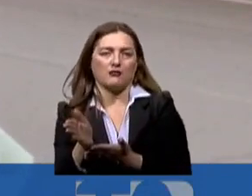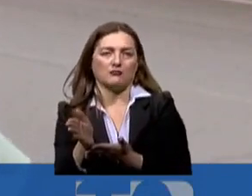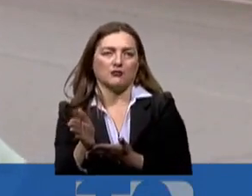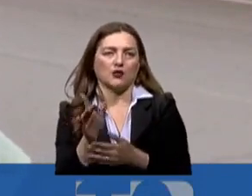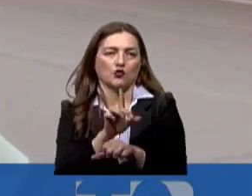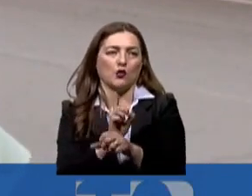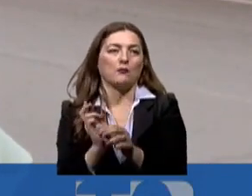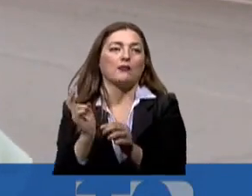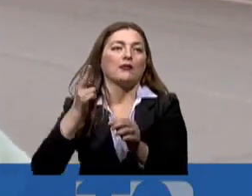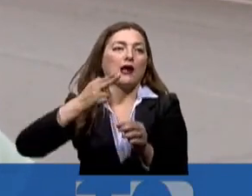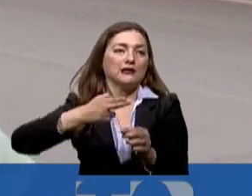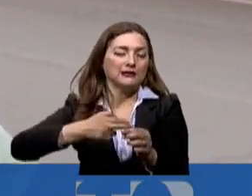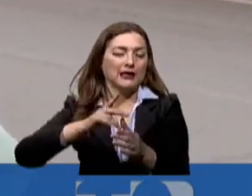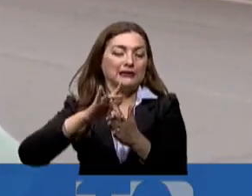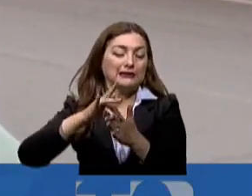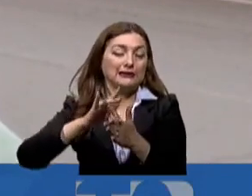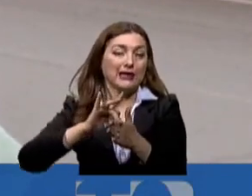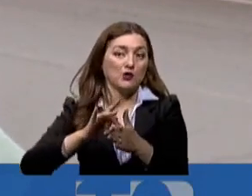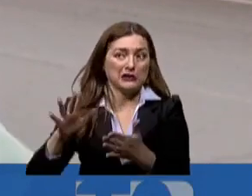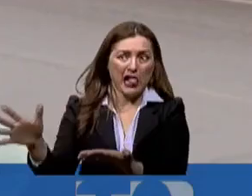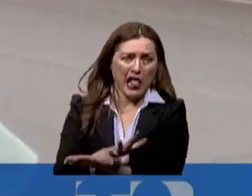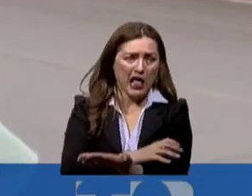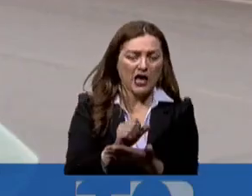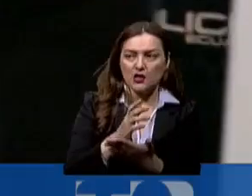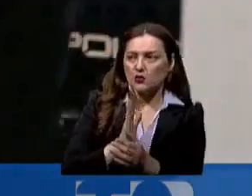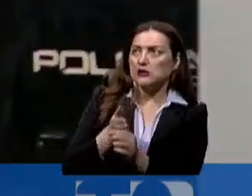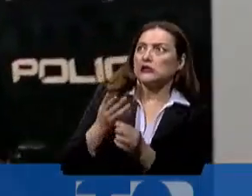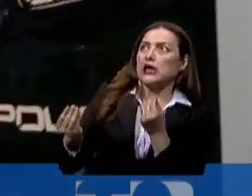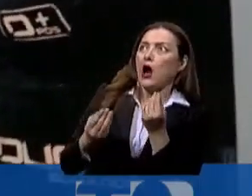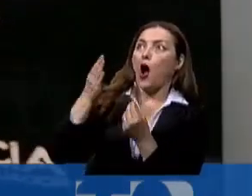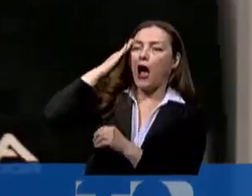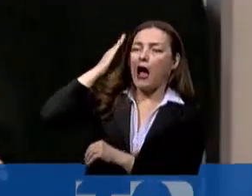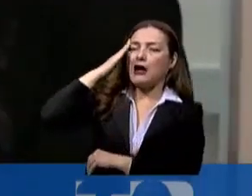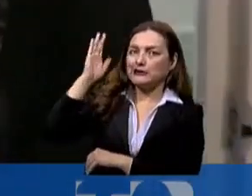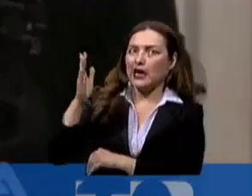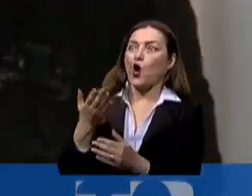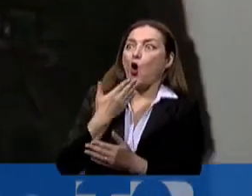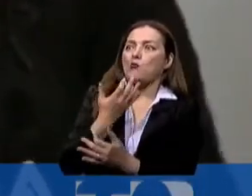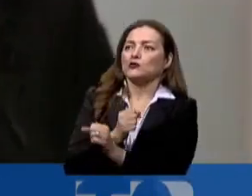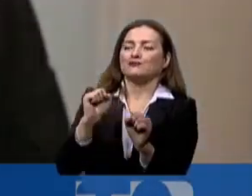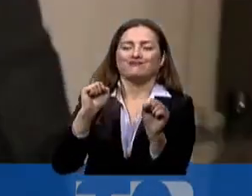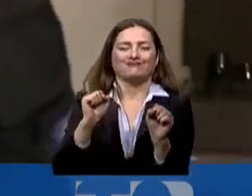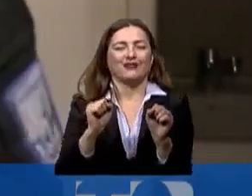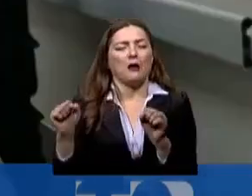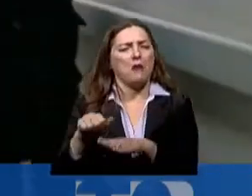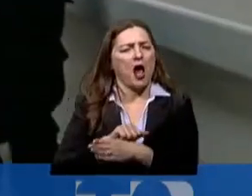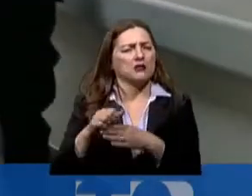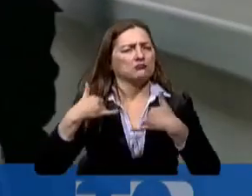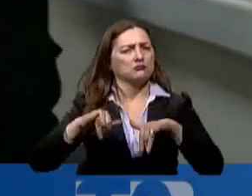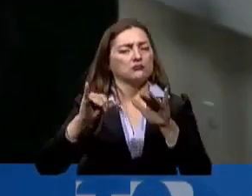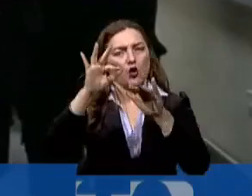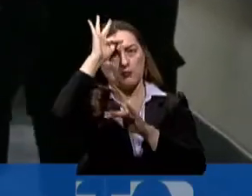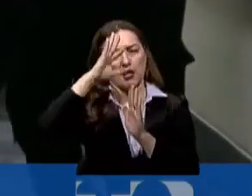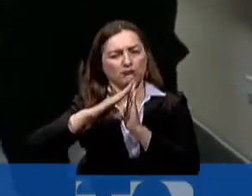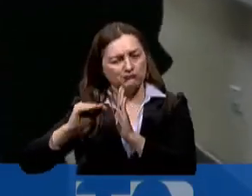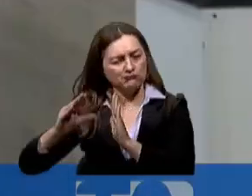estar involucrados en riesgos y desastres de cualquier magnitud. Estos ejercicios seguirán replicándose en más casas de